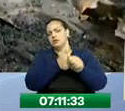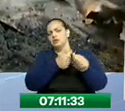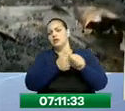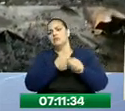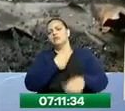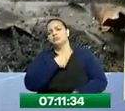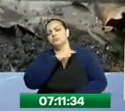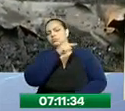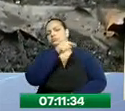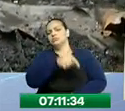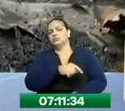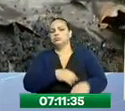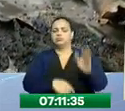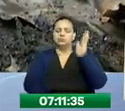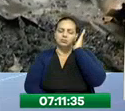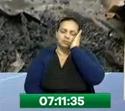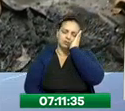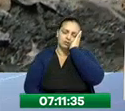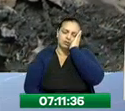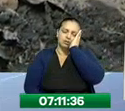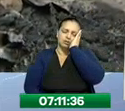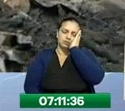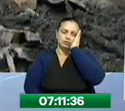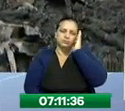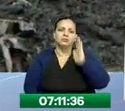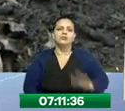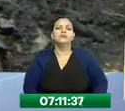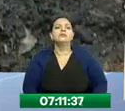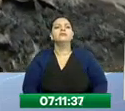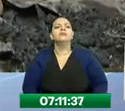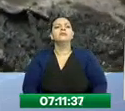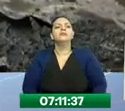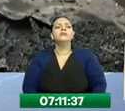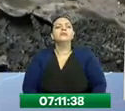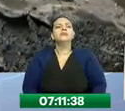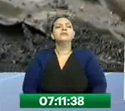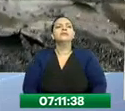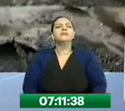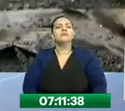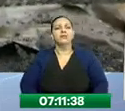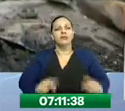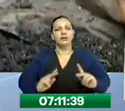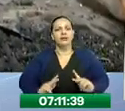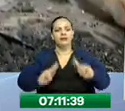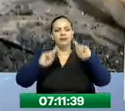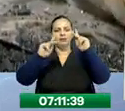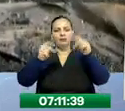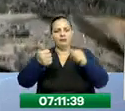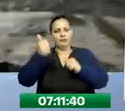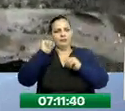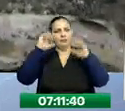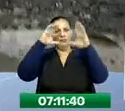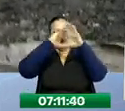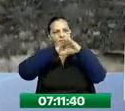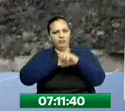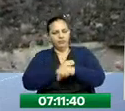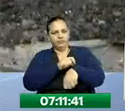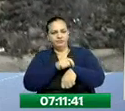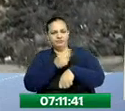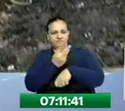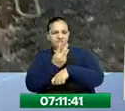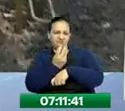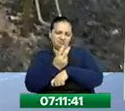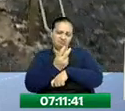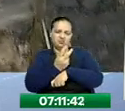a seguir pasando, por favor, muchas gracias. Se registró en la cooperativa Nelson Mandela 2 en la